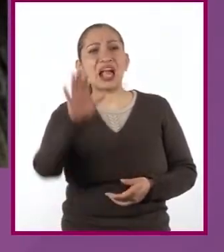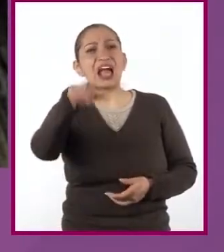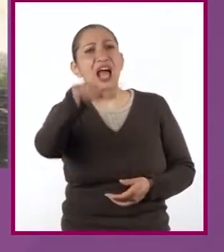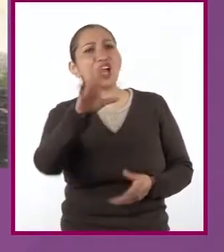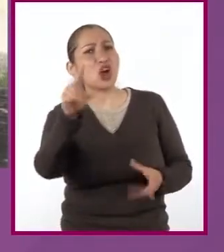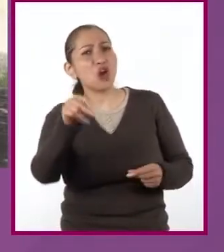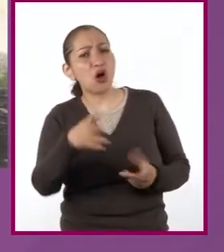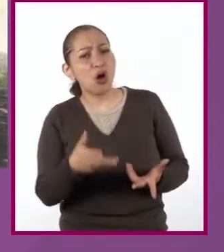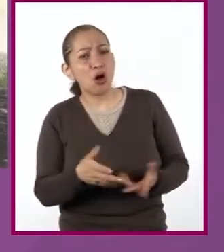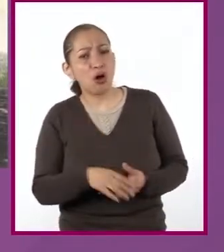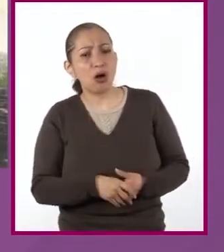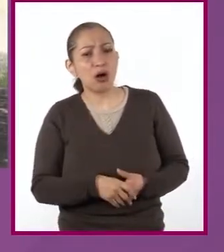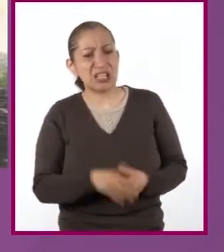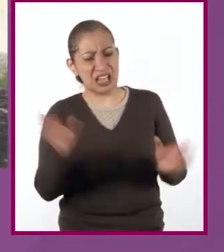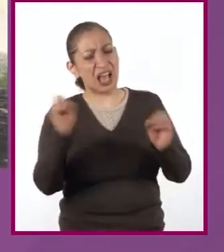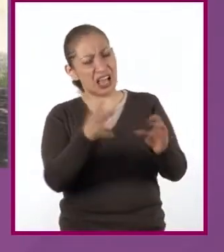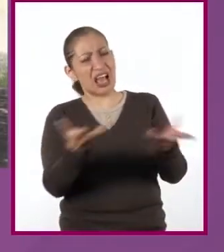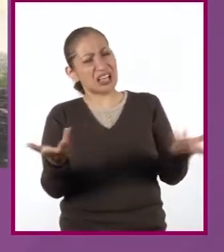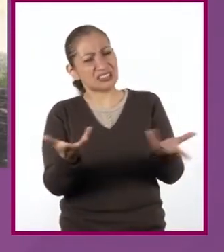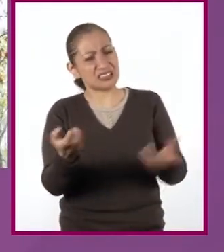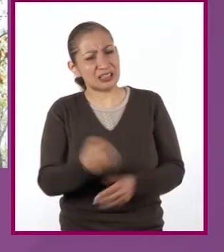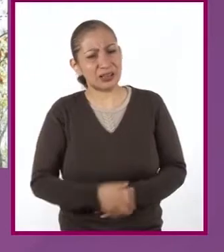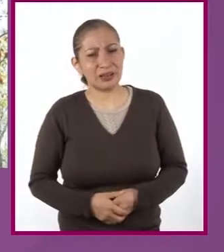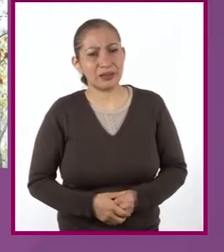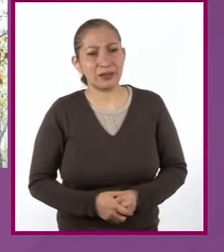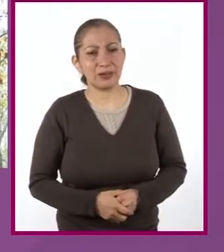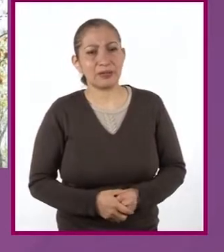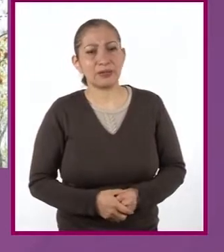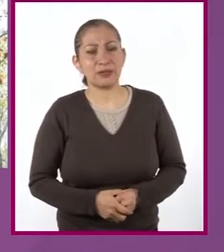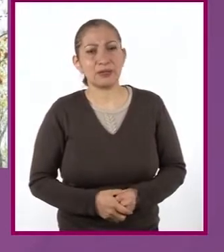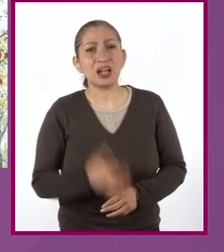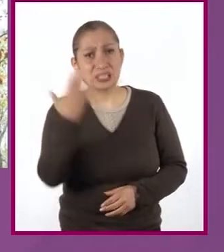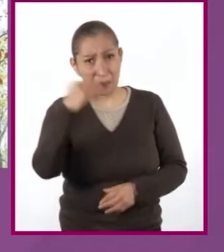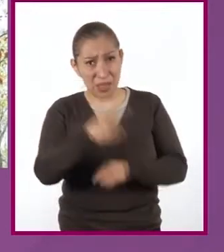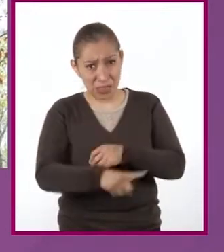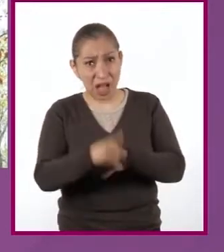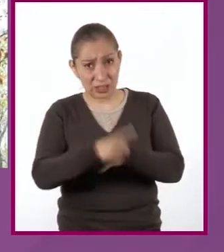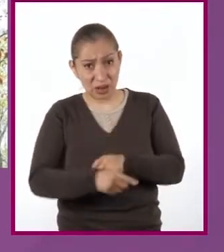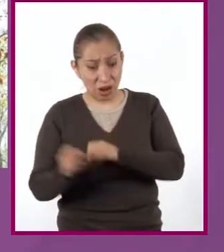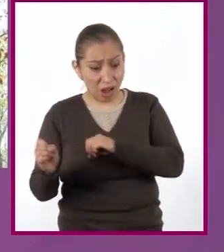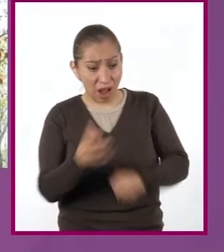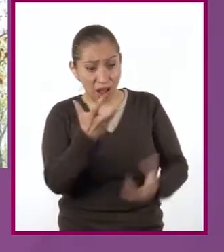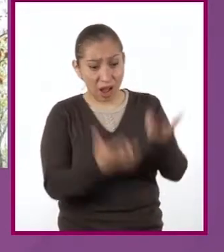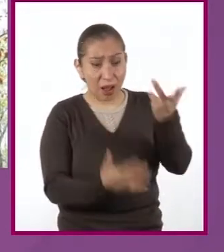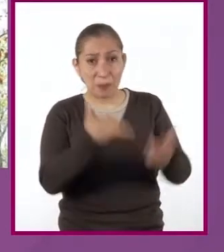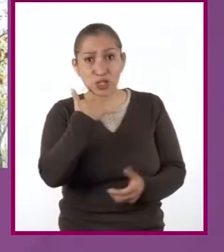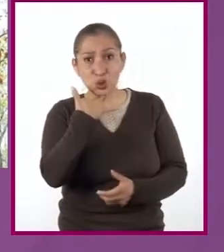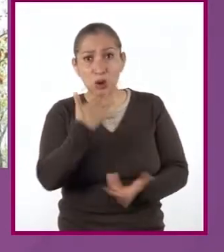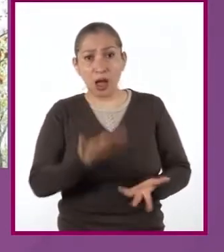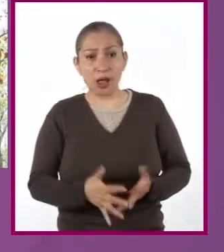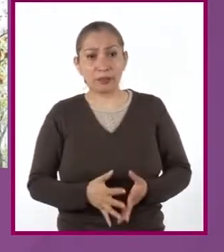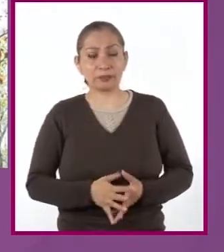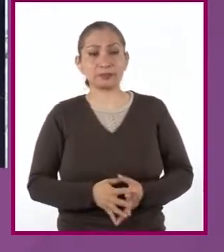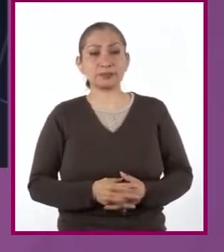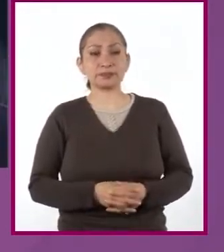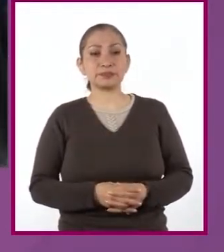¡Ey! Oigan, chicos, dejen de hacer eso. ¿Saben el daño que hace tirar y quemar basura?